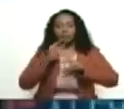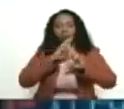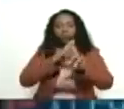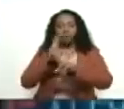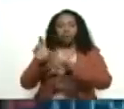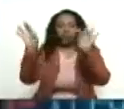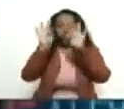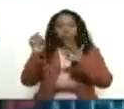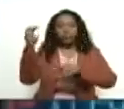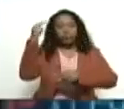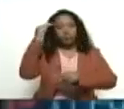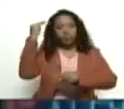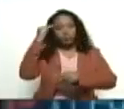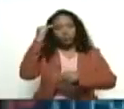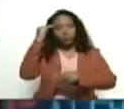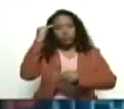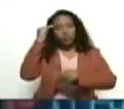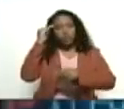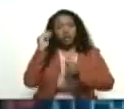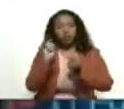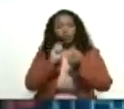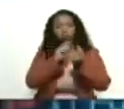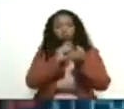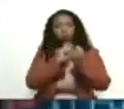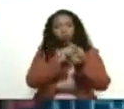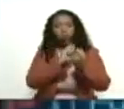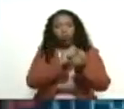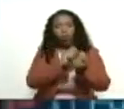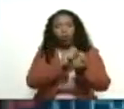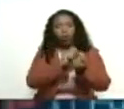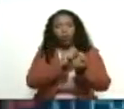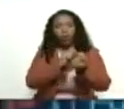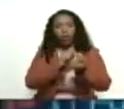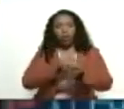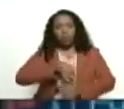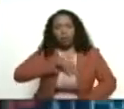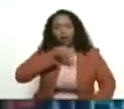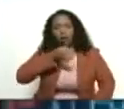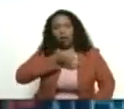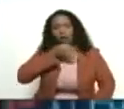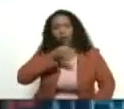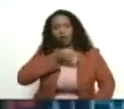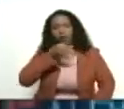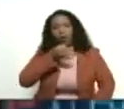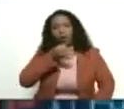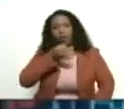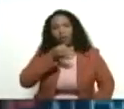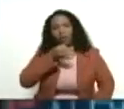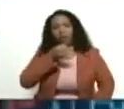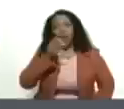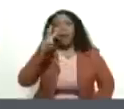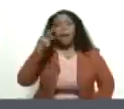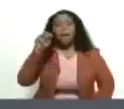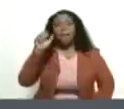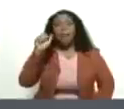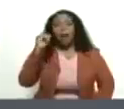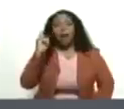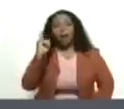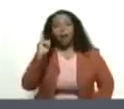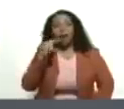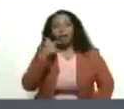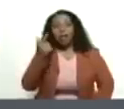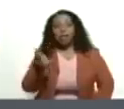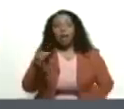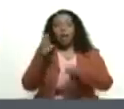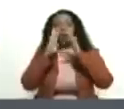de memorias, en forma de entrevistas, en forma de discursos. Mike Pompeo lo dice en su libro de memoria,